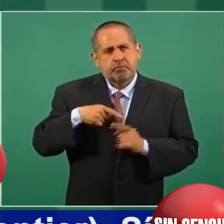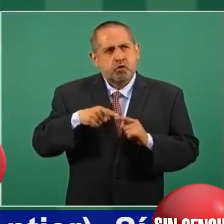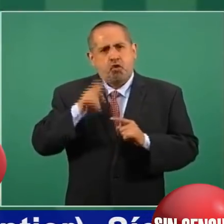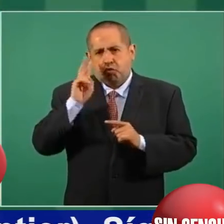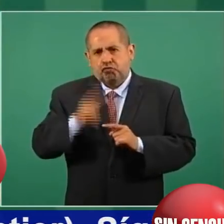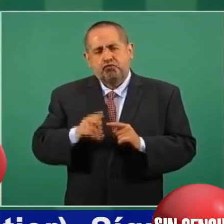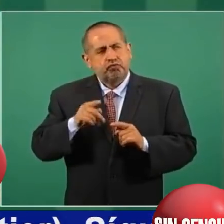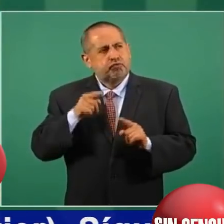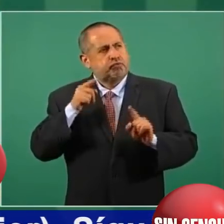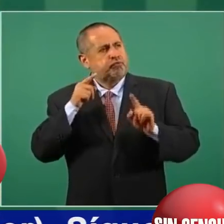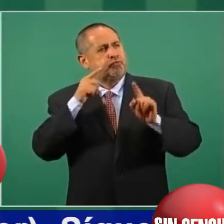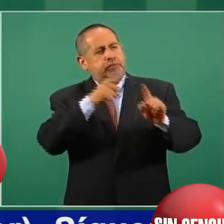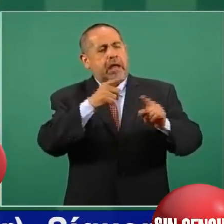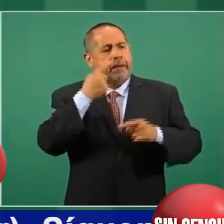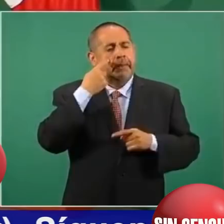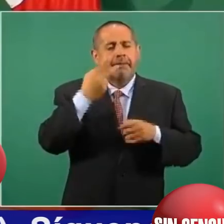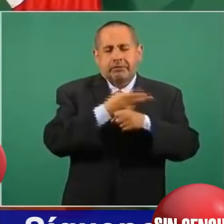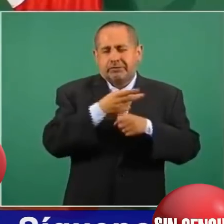a supervisar un camino